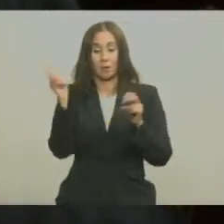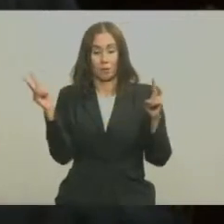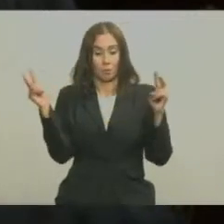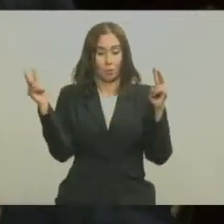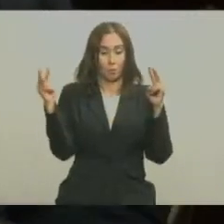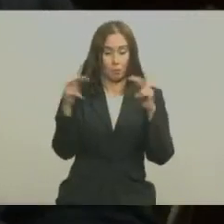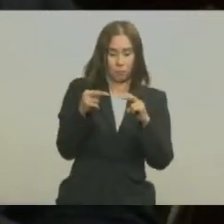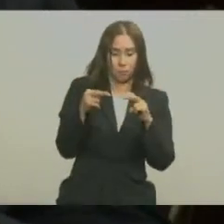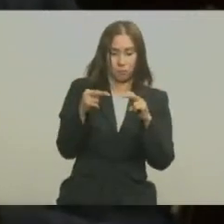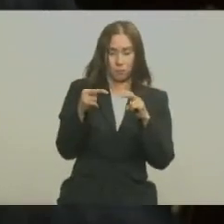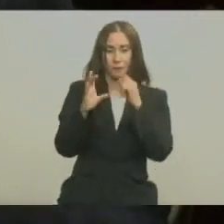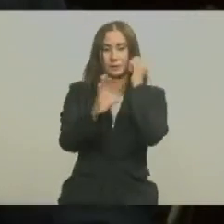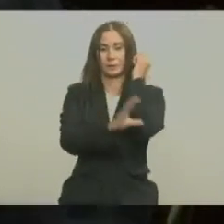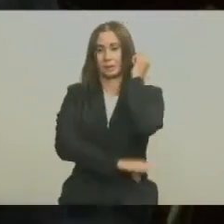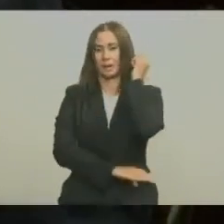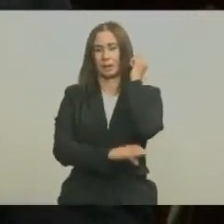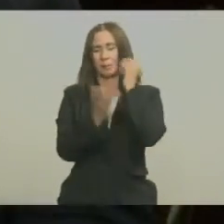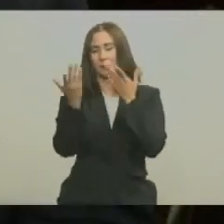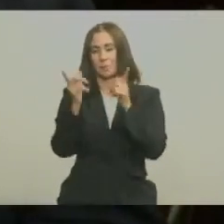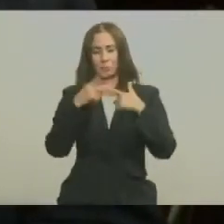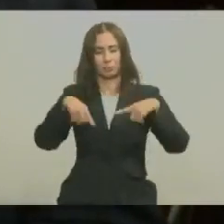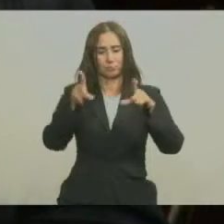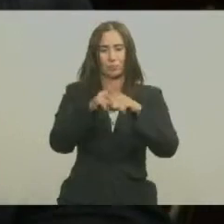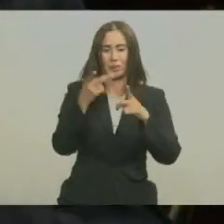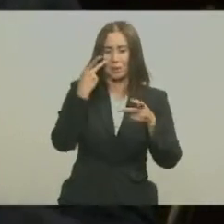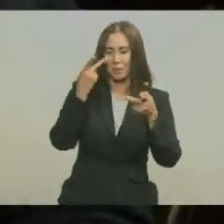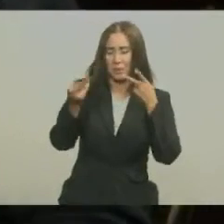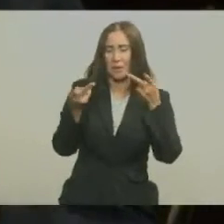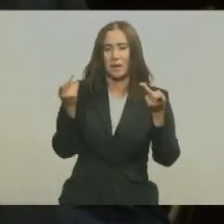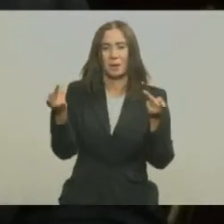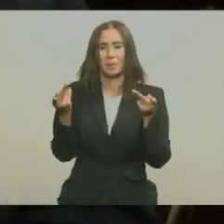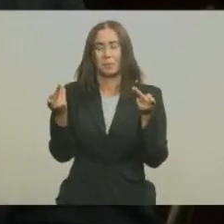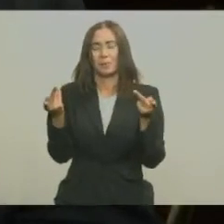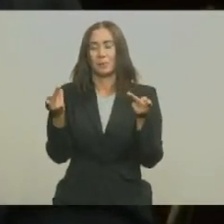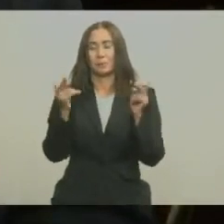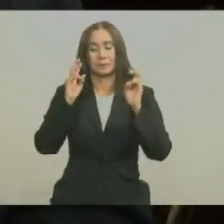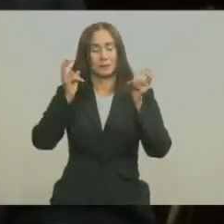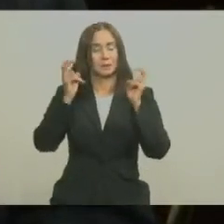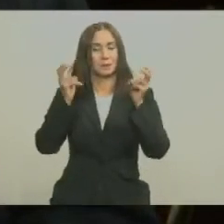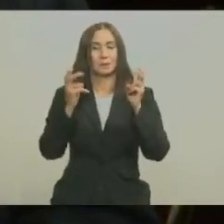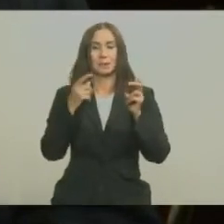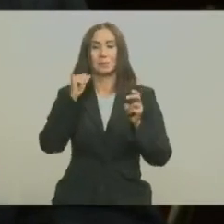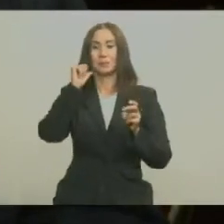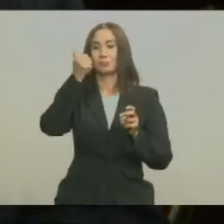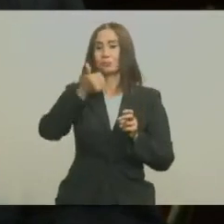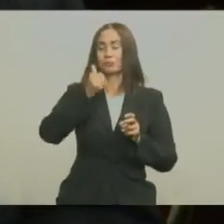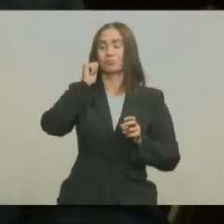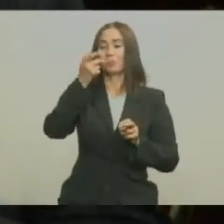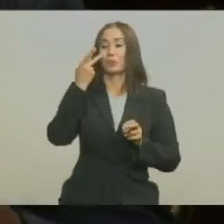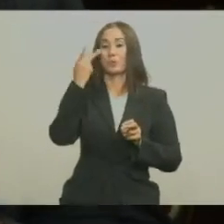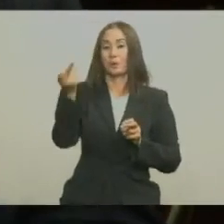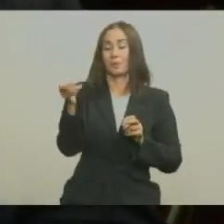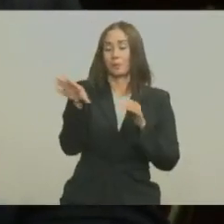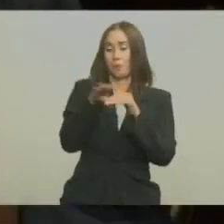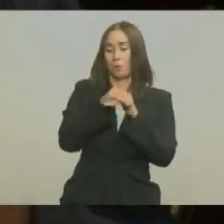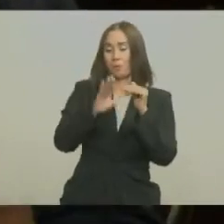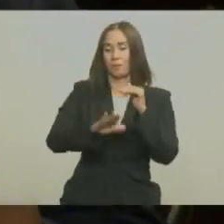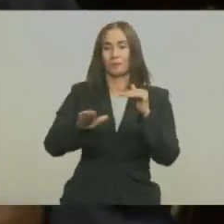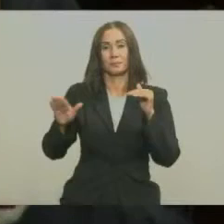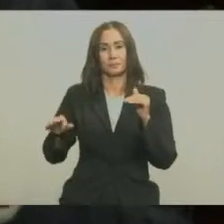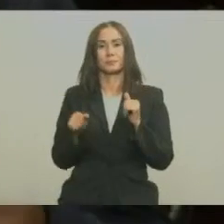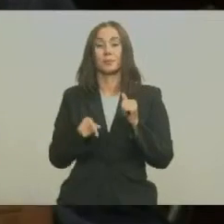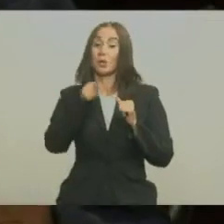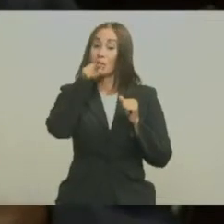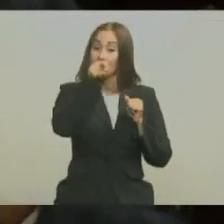nosotros que venimos de campo, nos encontramos con ese tema a diario, y esa parte, la